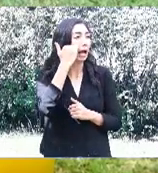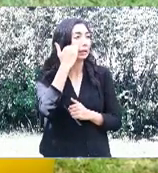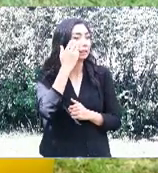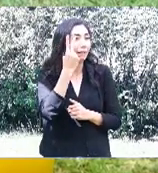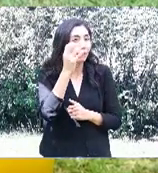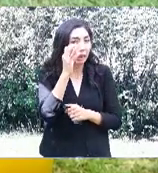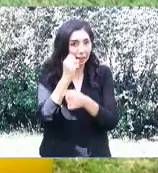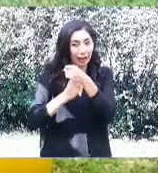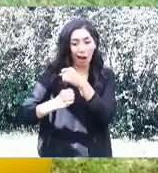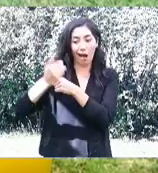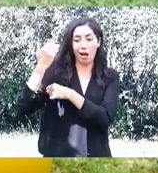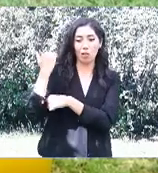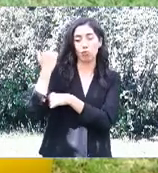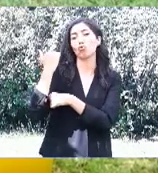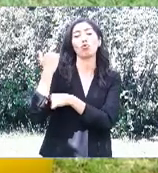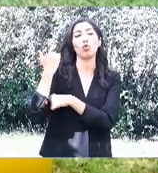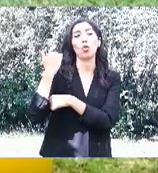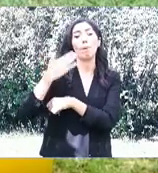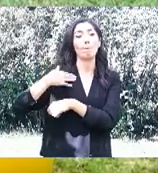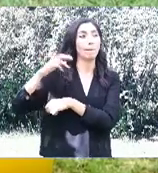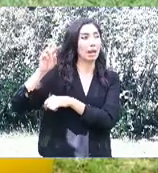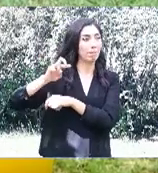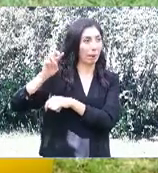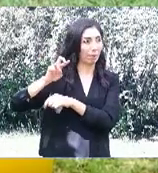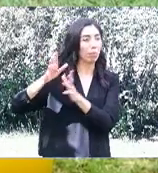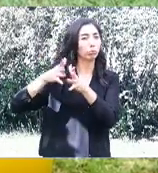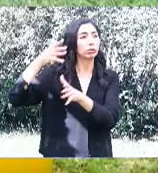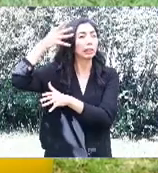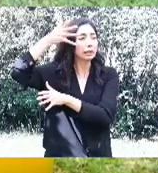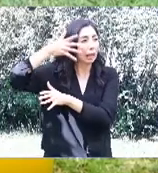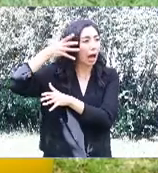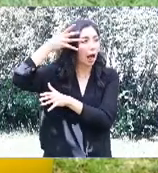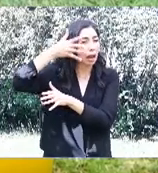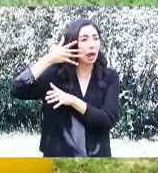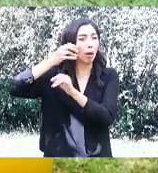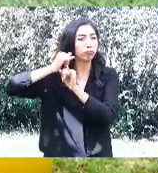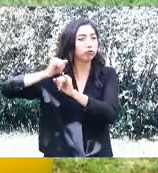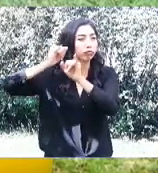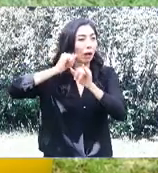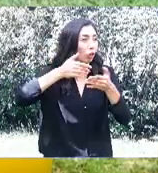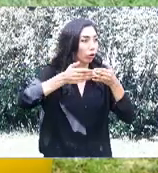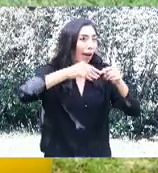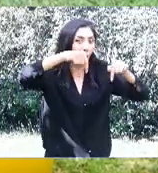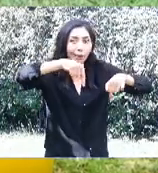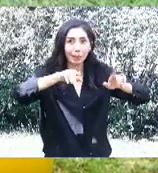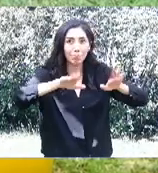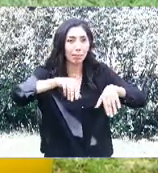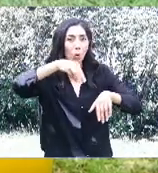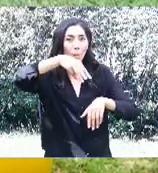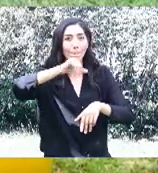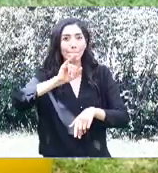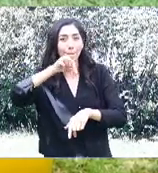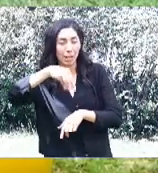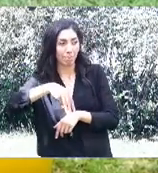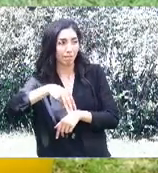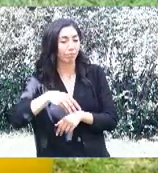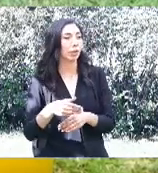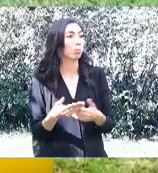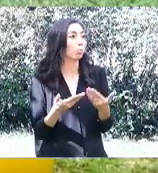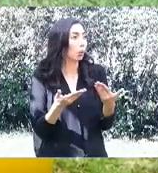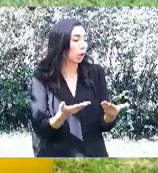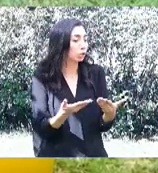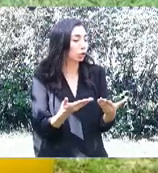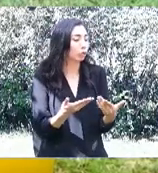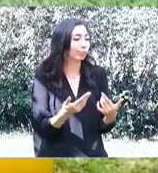años estuvo constantemente haciendo charlas de divulgación de arque astronomía acá en el mim y eh Por eso también como